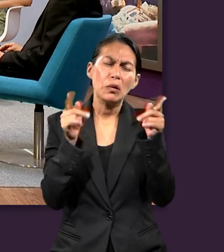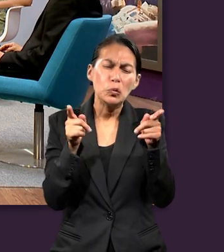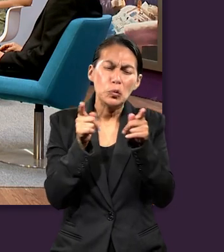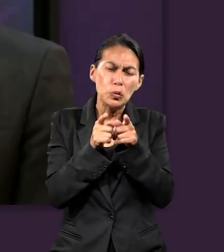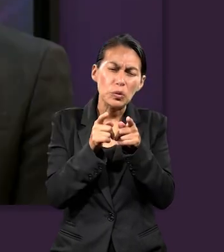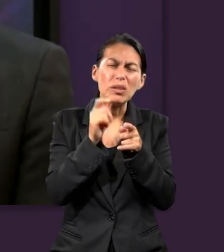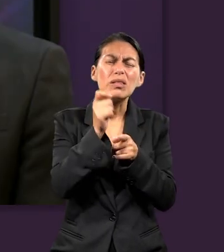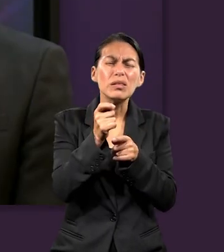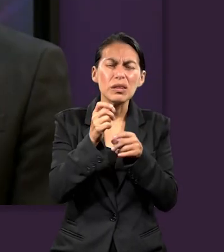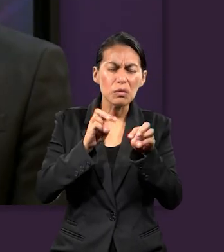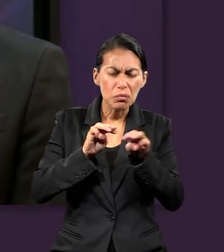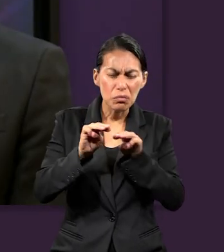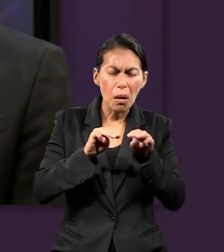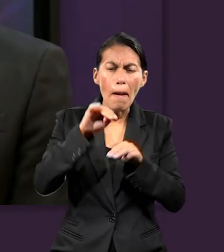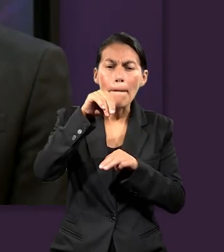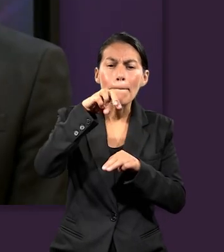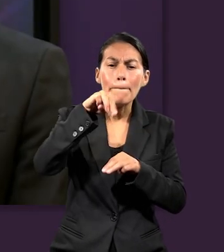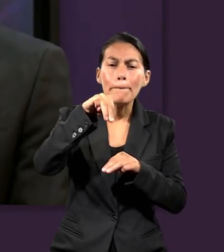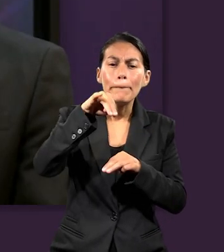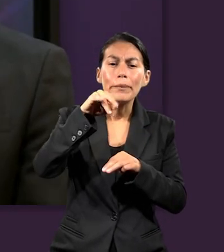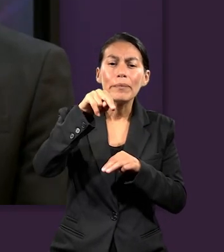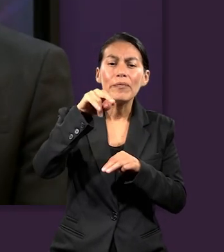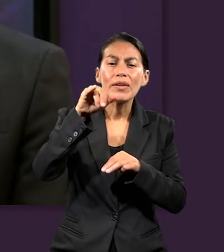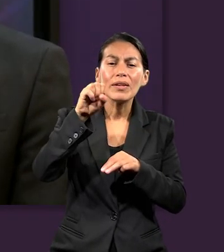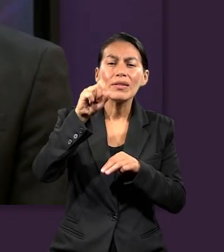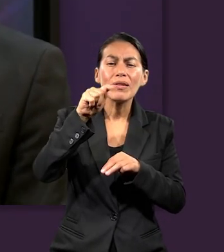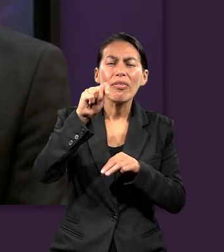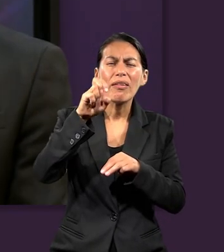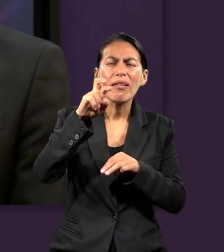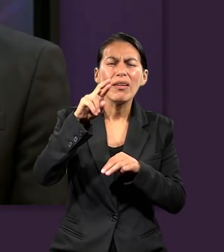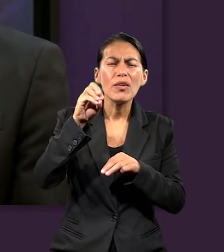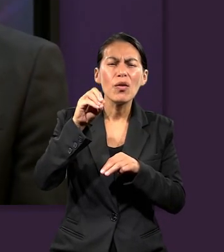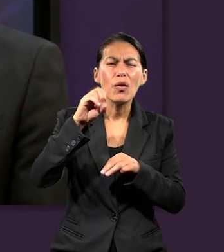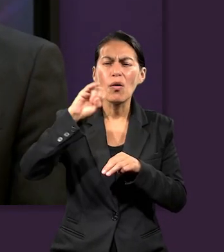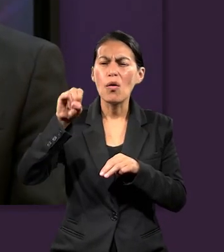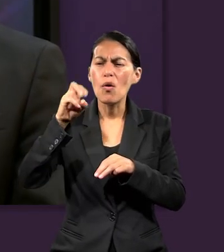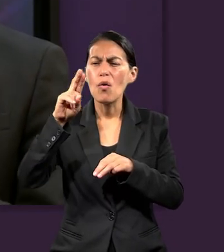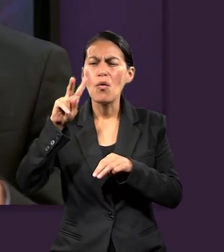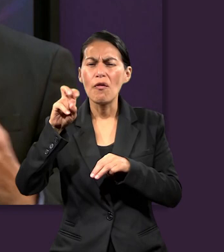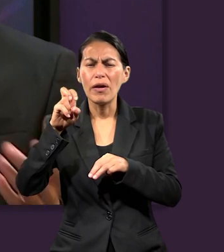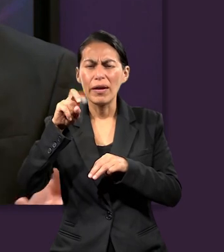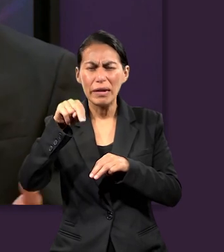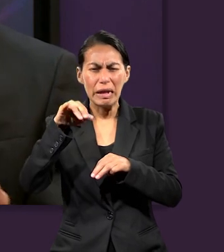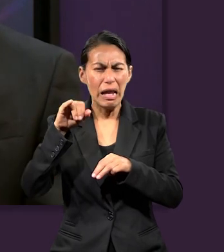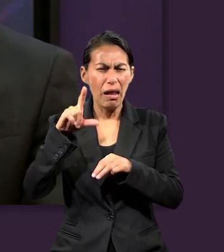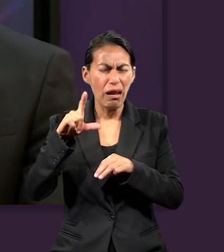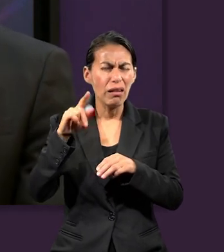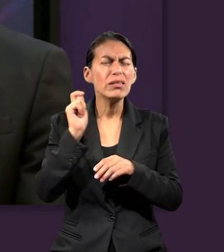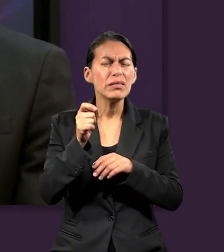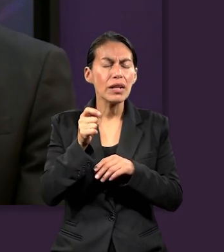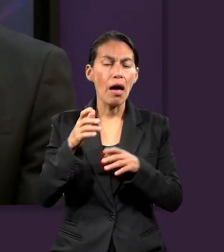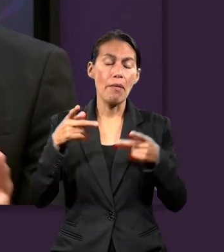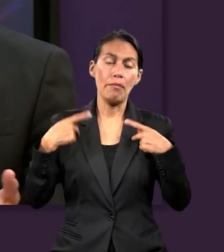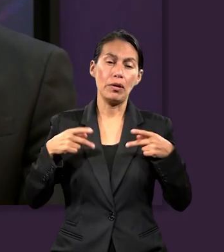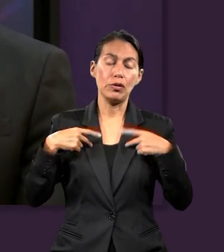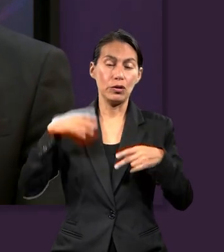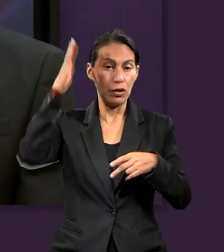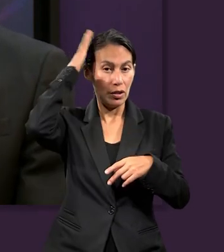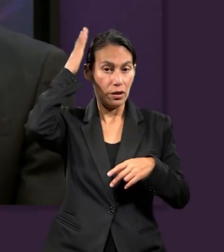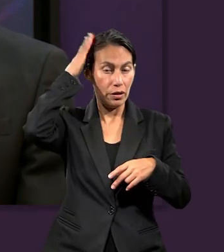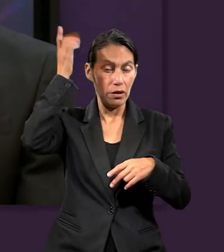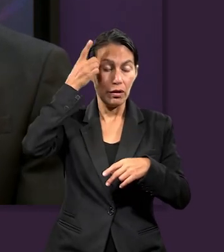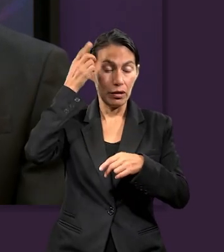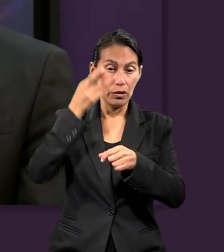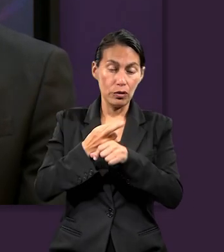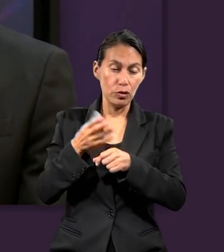ministerio juvenil ministerio juvenil es una directiva de jóvenes que coordina los clubes y ministerios que tenemos dentro